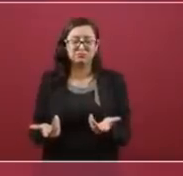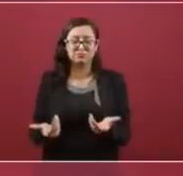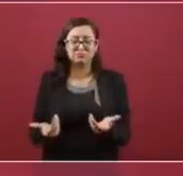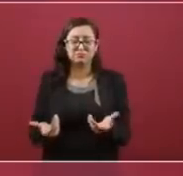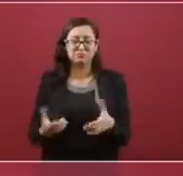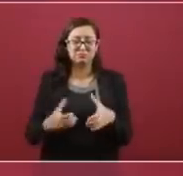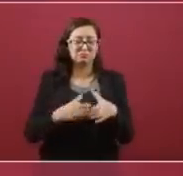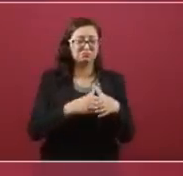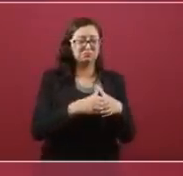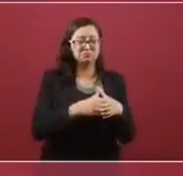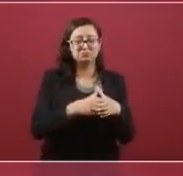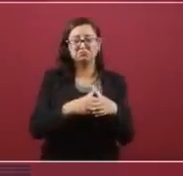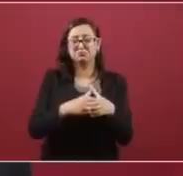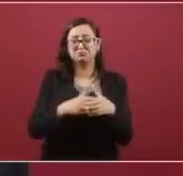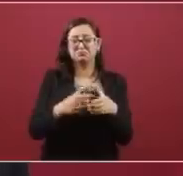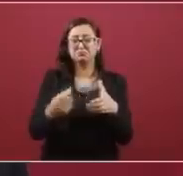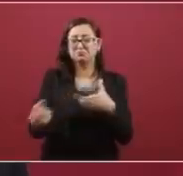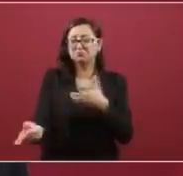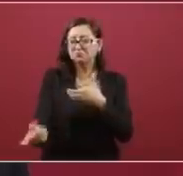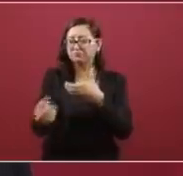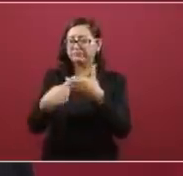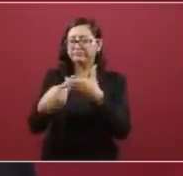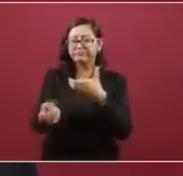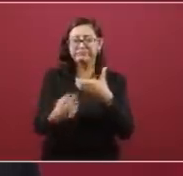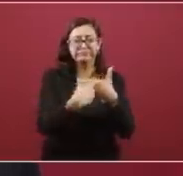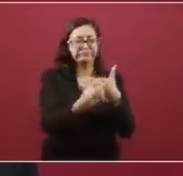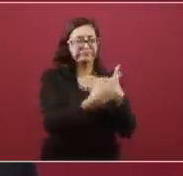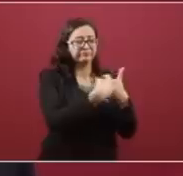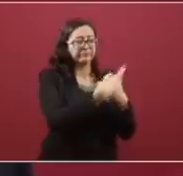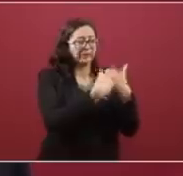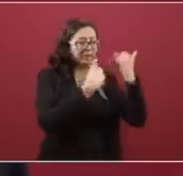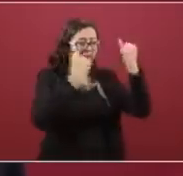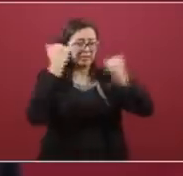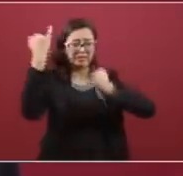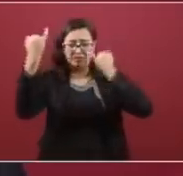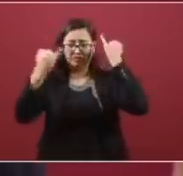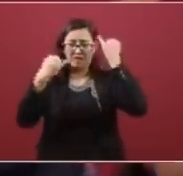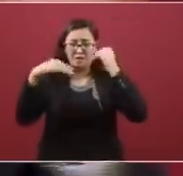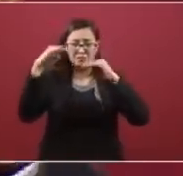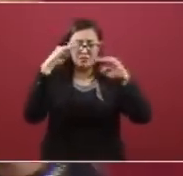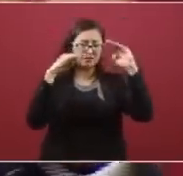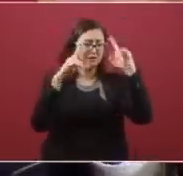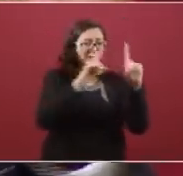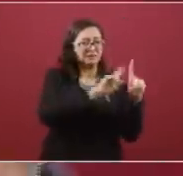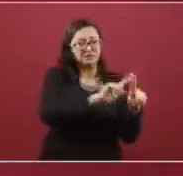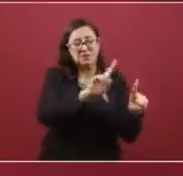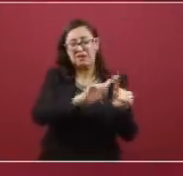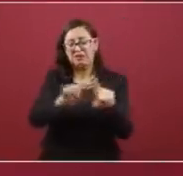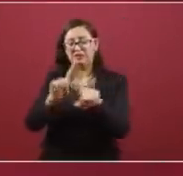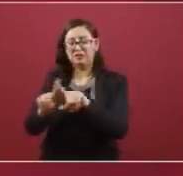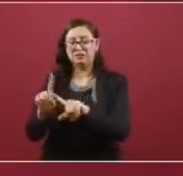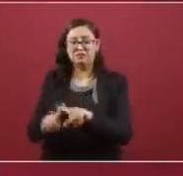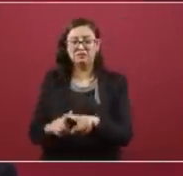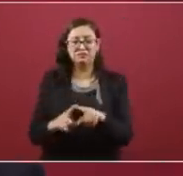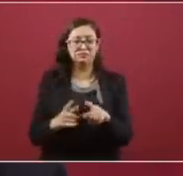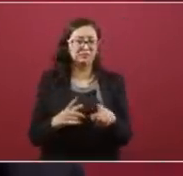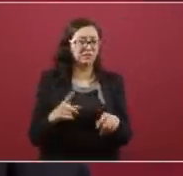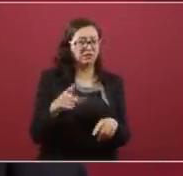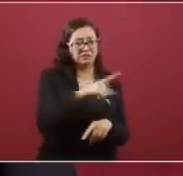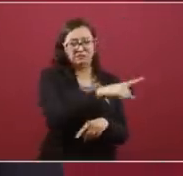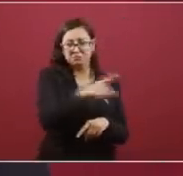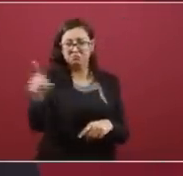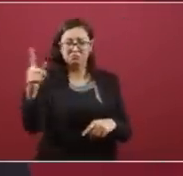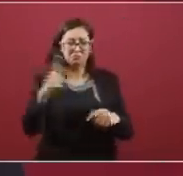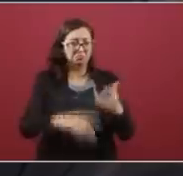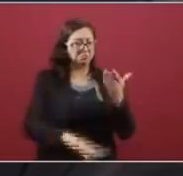de distintas maneras de pensar y de ser todos los que piensan que están opuestos a nosotros,